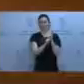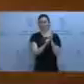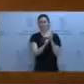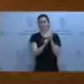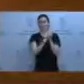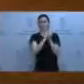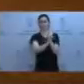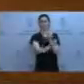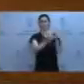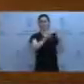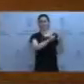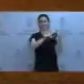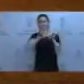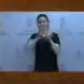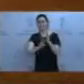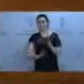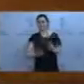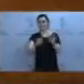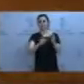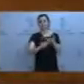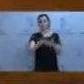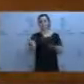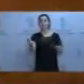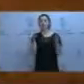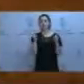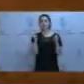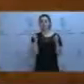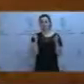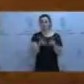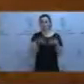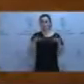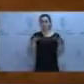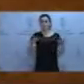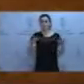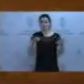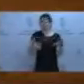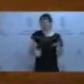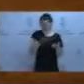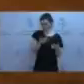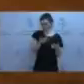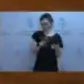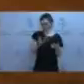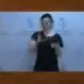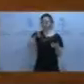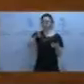artículo 67 específico del taxi, pero menos de una página, es que no es ni una